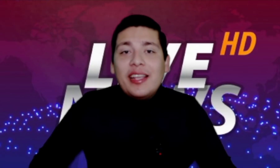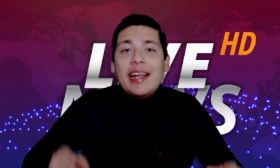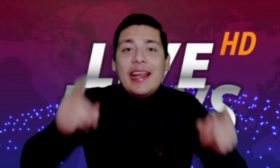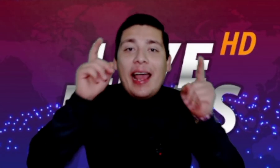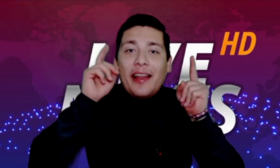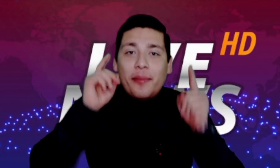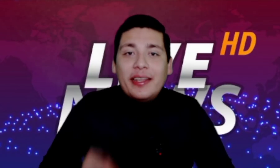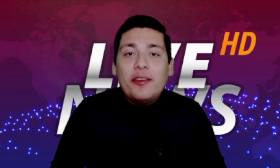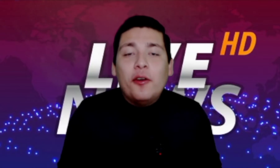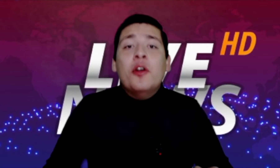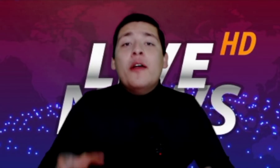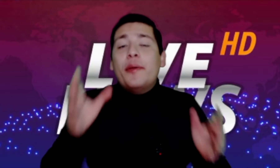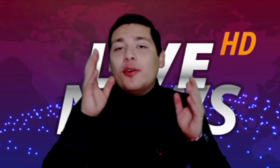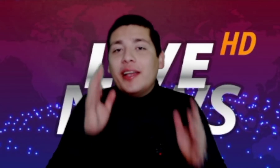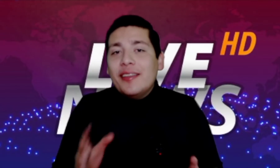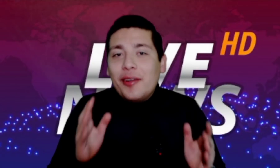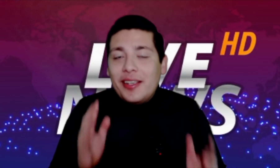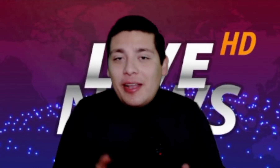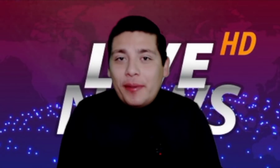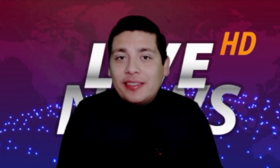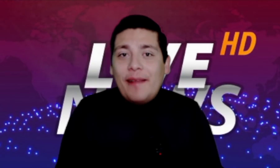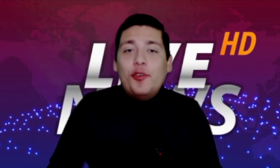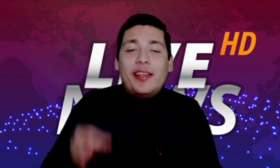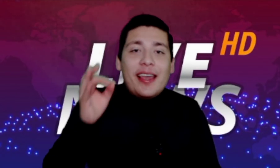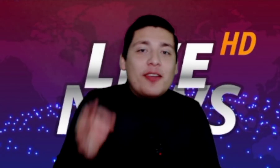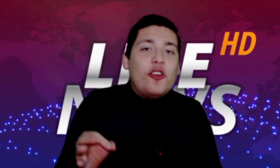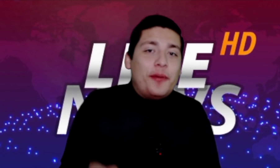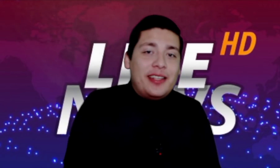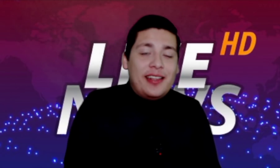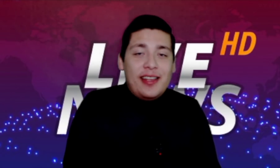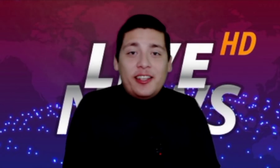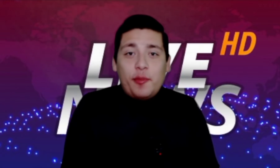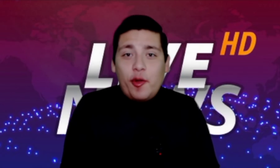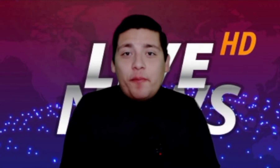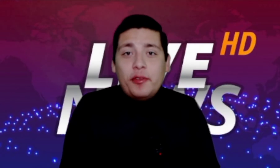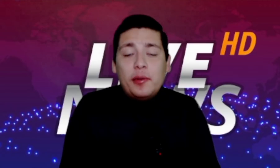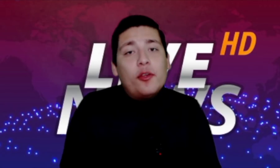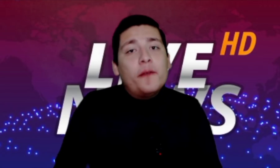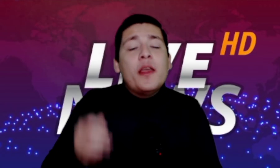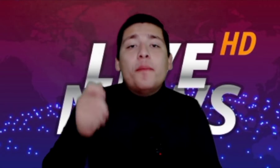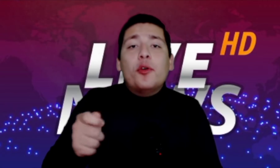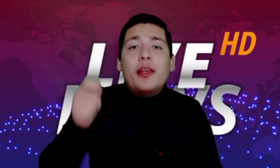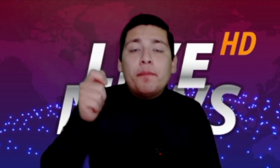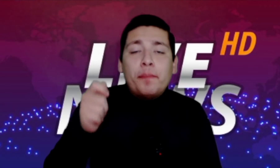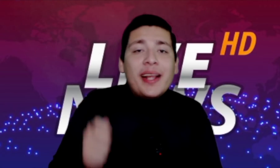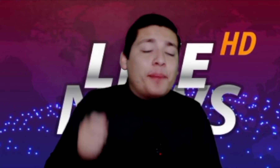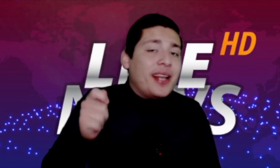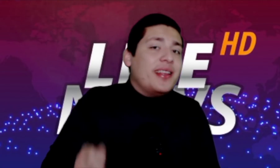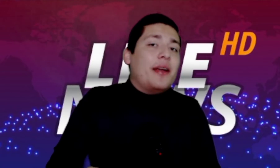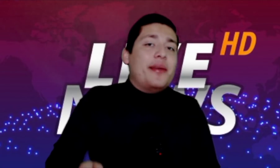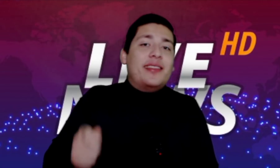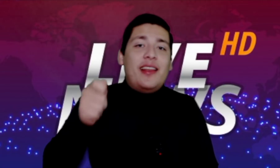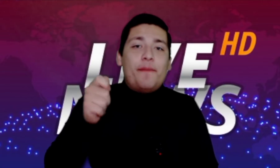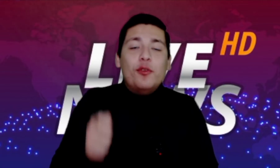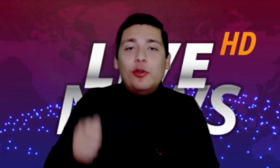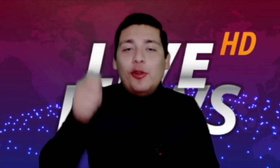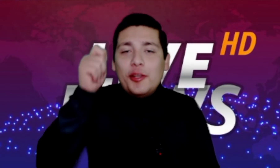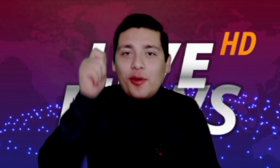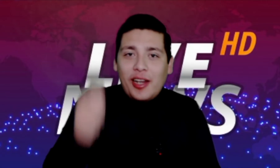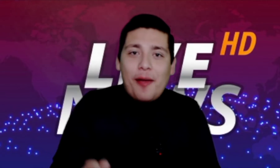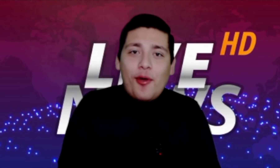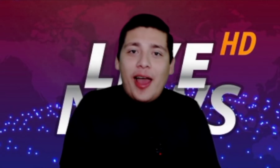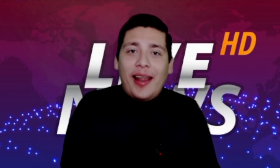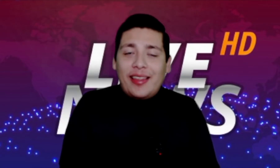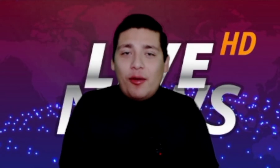transformación seguirá en México. Pero ¿qué es lo que está pasando y qué dijo el presidente Andrés Manuel López Obrador? Porque prácticamente le puso el